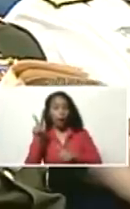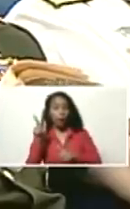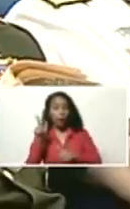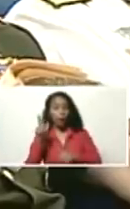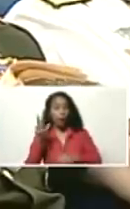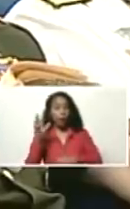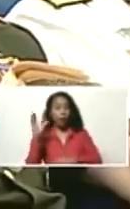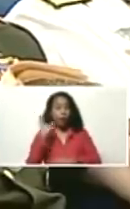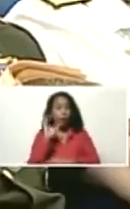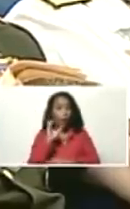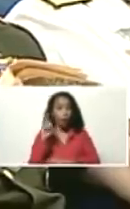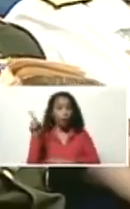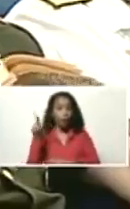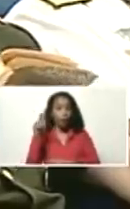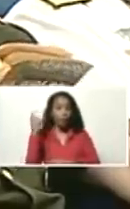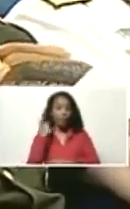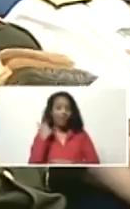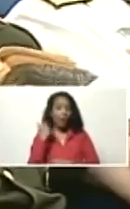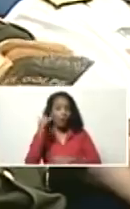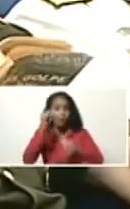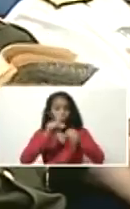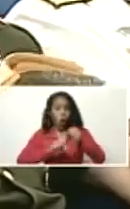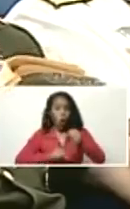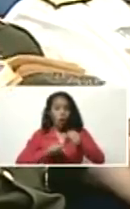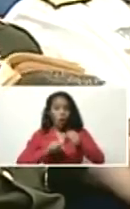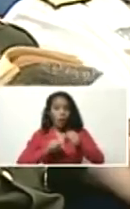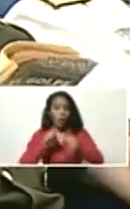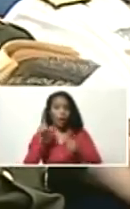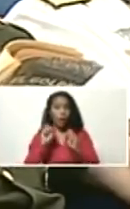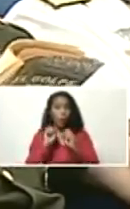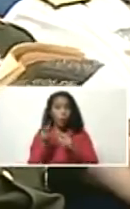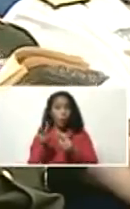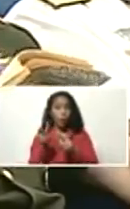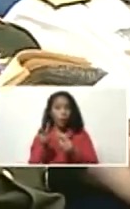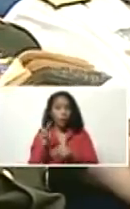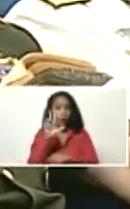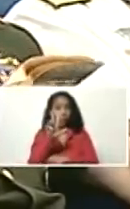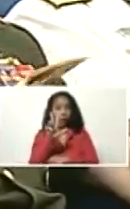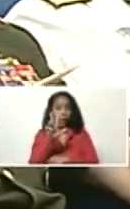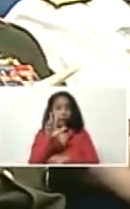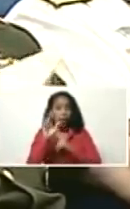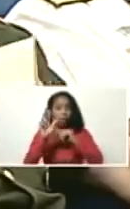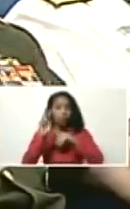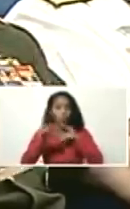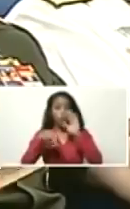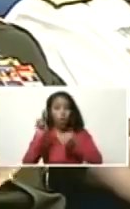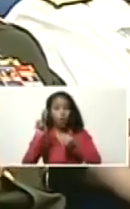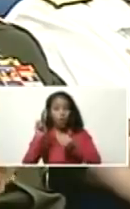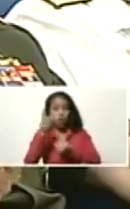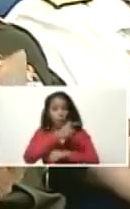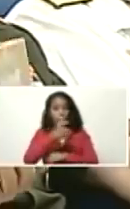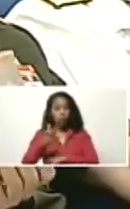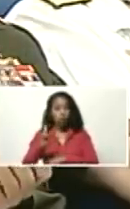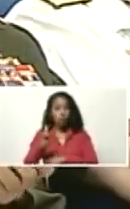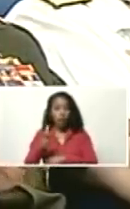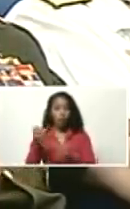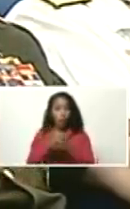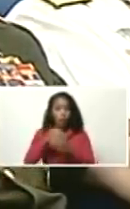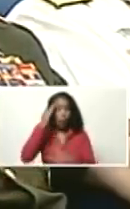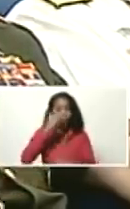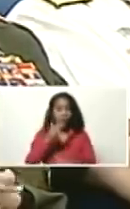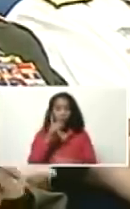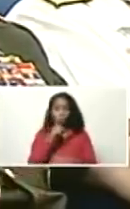cuantos renegados de vieja data conocidos por sus correrías oportunistas y tres docenas de ambiciosos generales sin